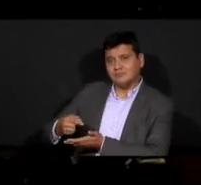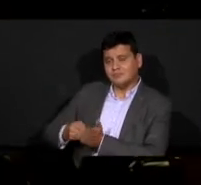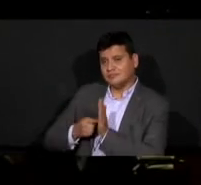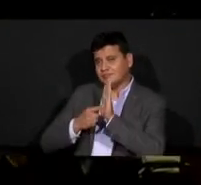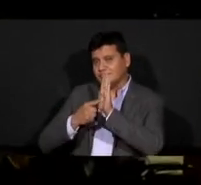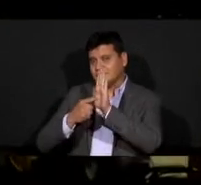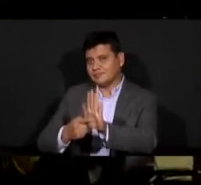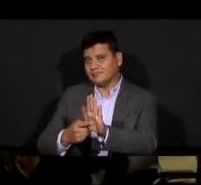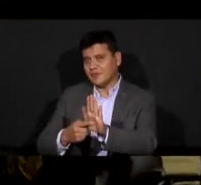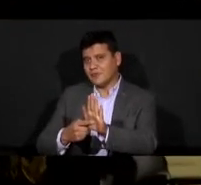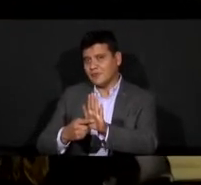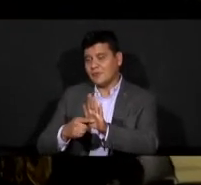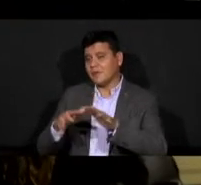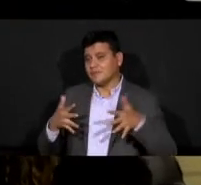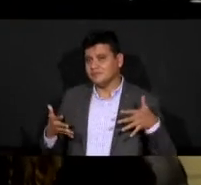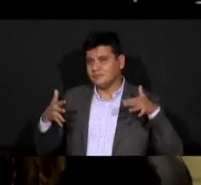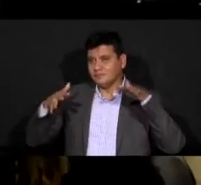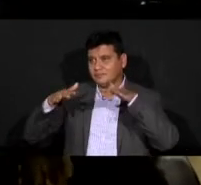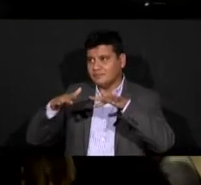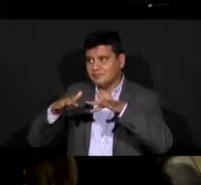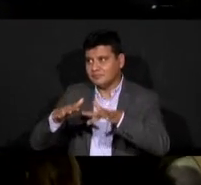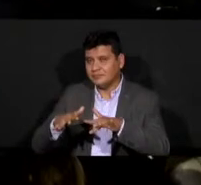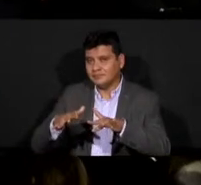recinto oficial a los ciudadanos